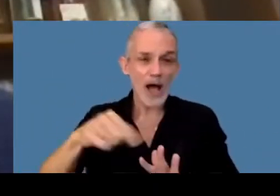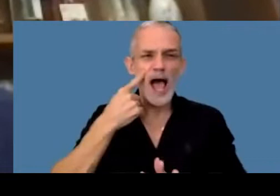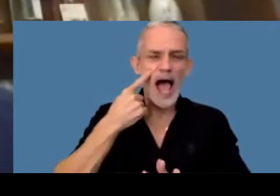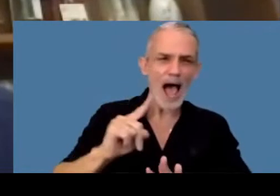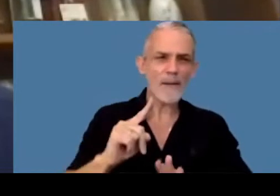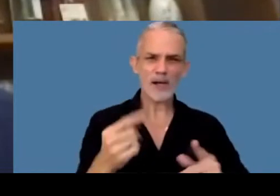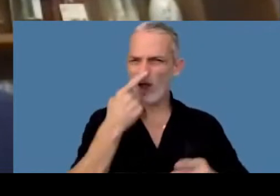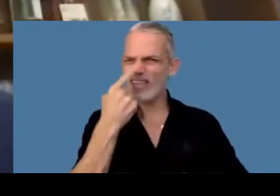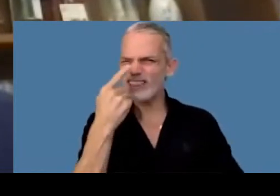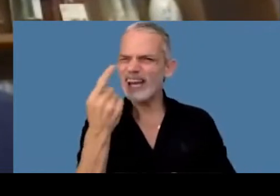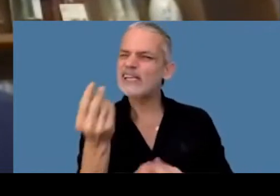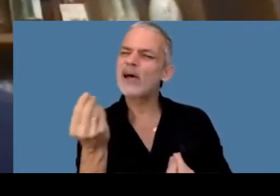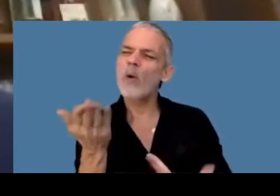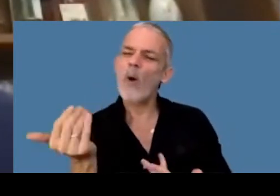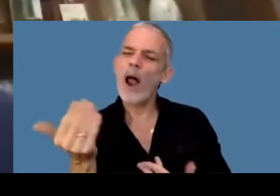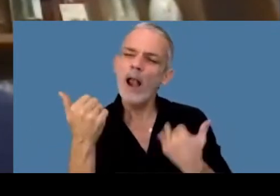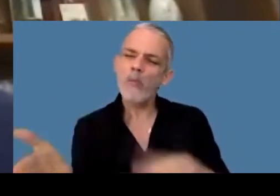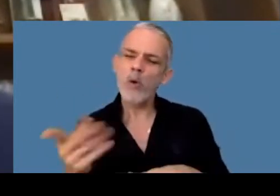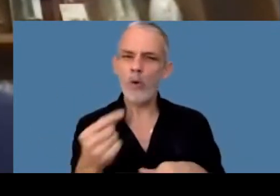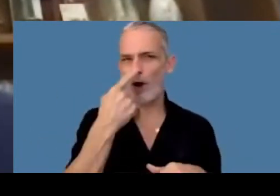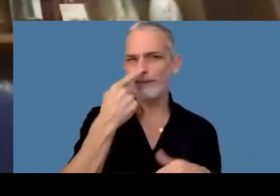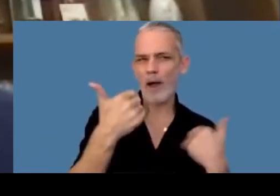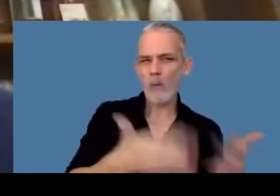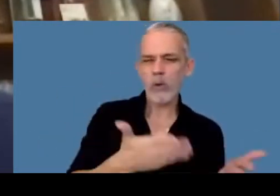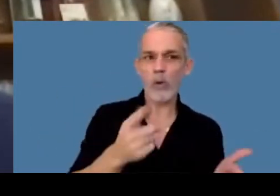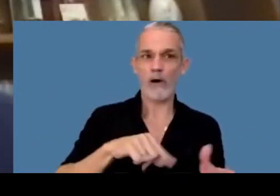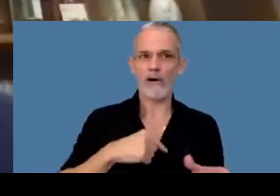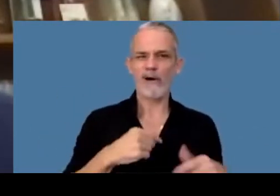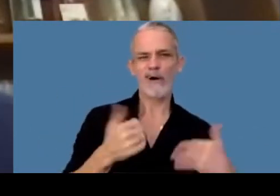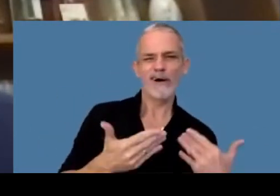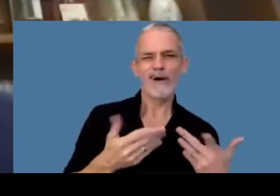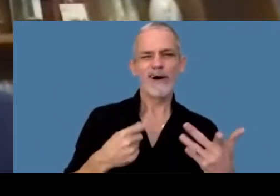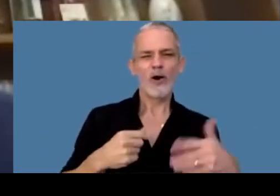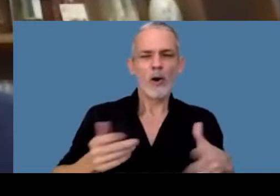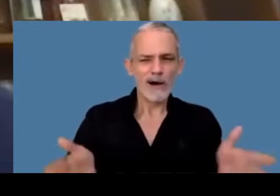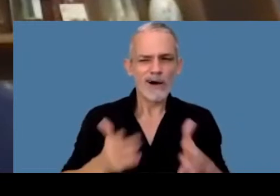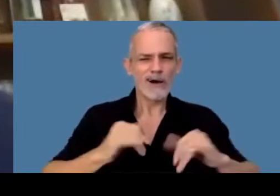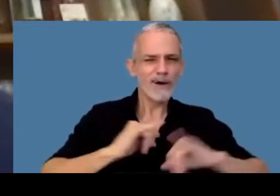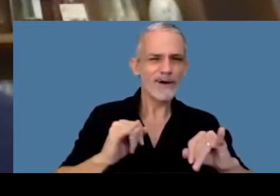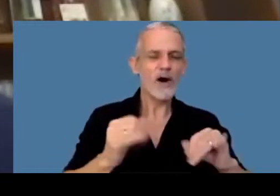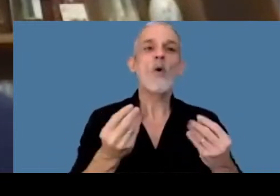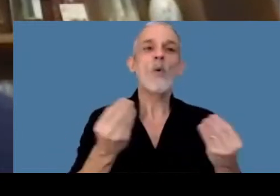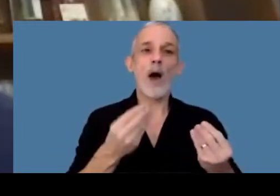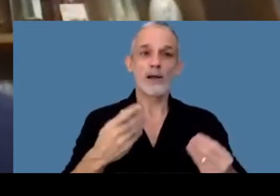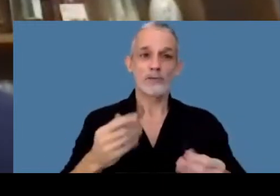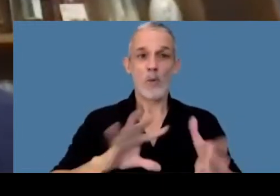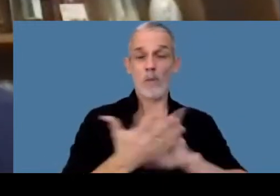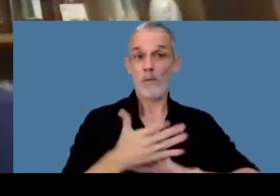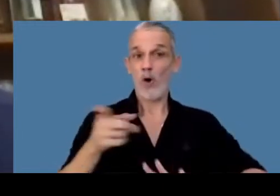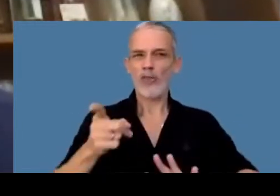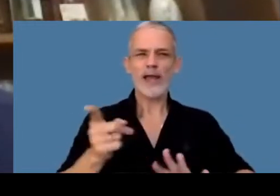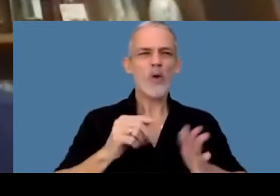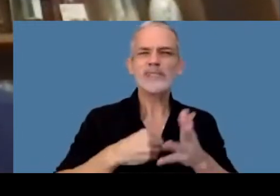intereses favorecemos o somos funcionales o promocionamos cuando tenemos una postura en un sentido u